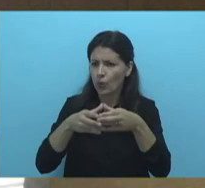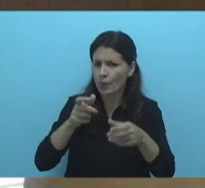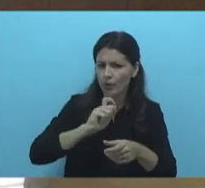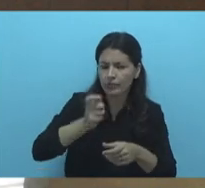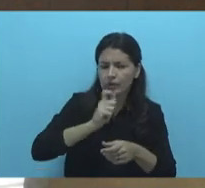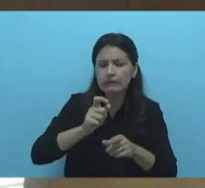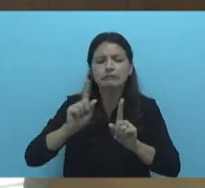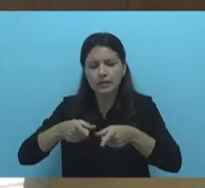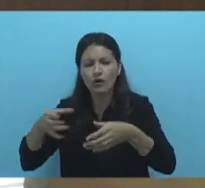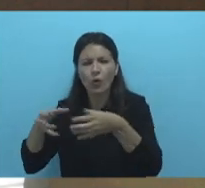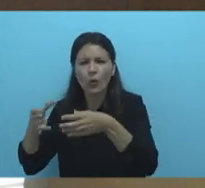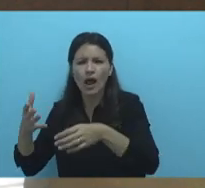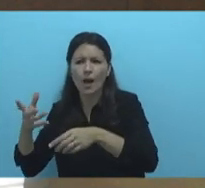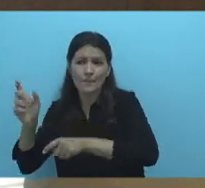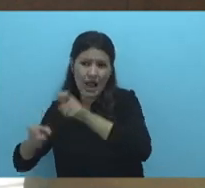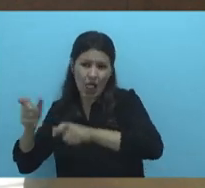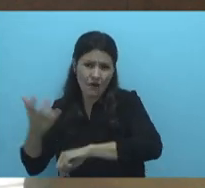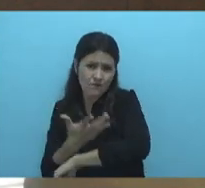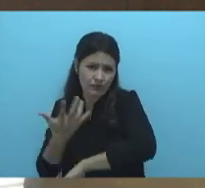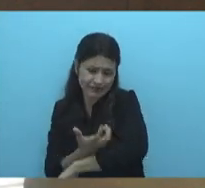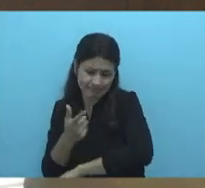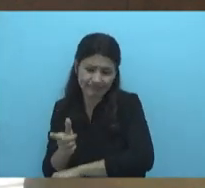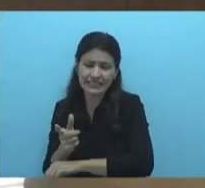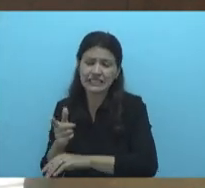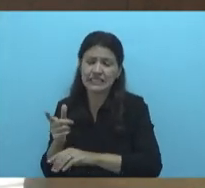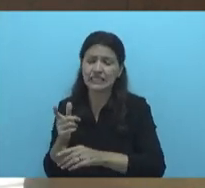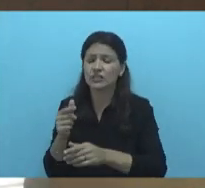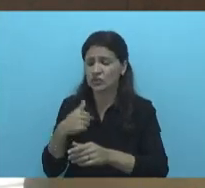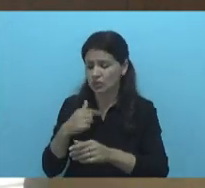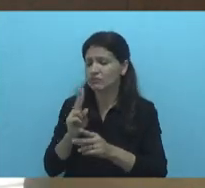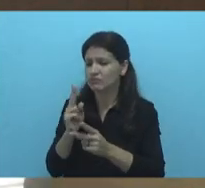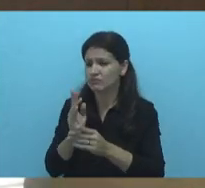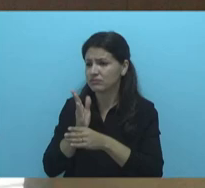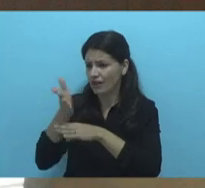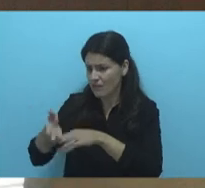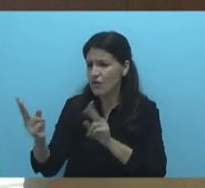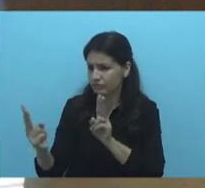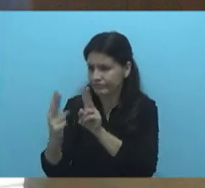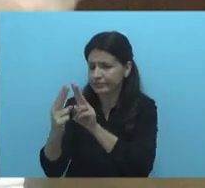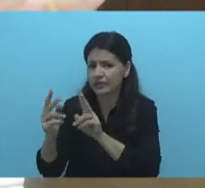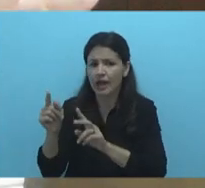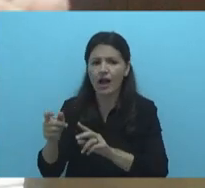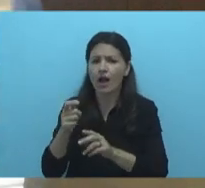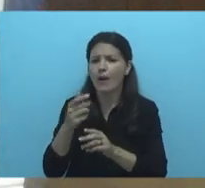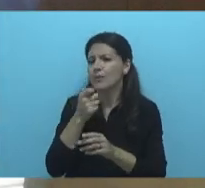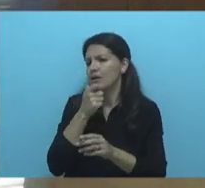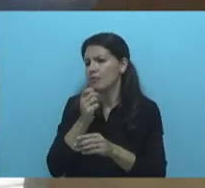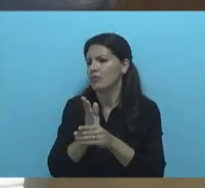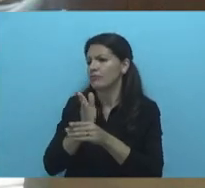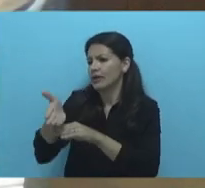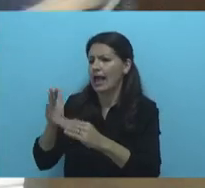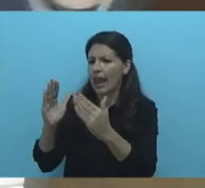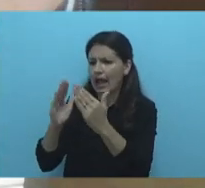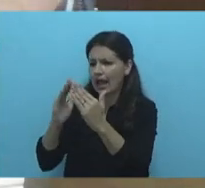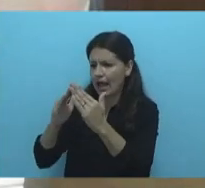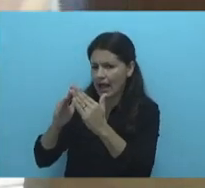Entonces, también me he entrevistado con víctimas y tuve que ir al domicilio en forma,